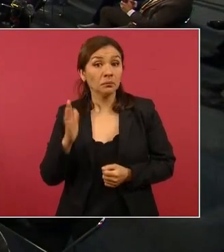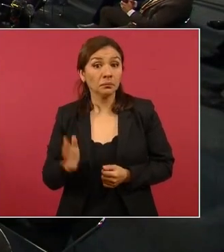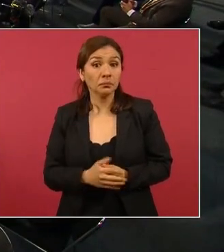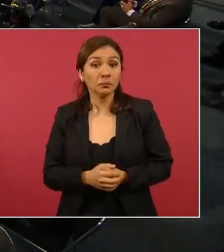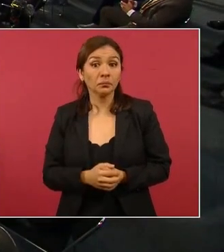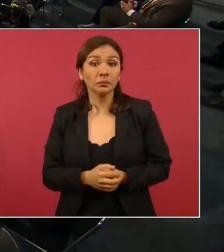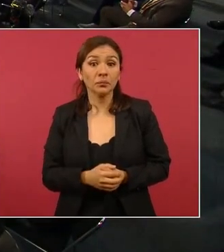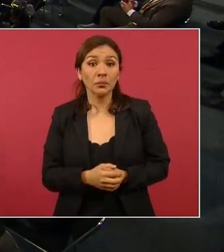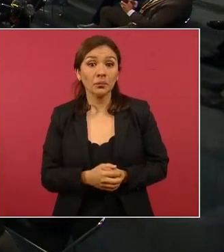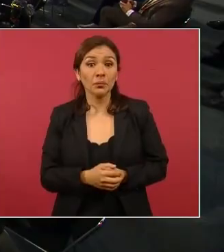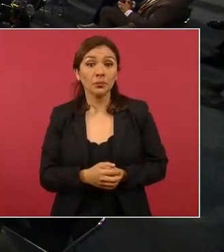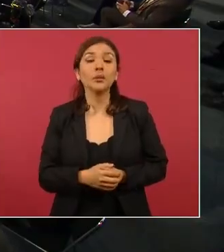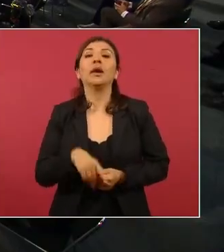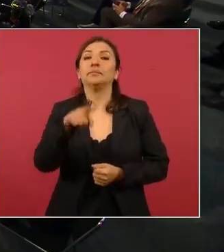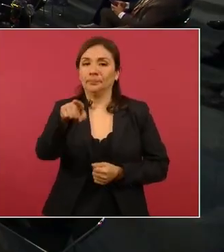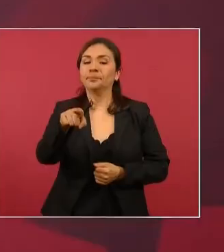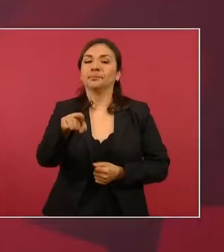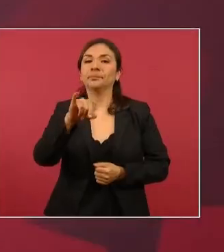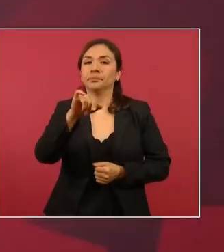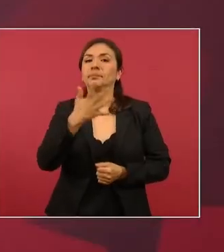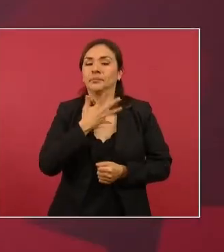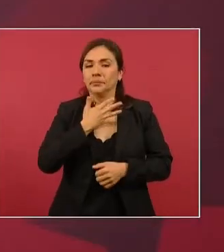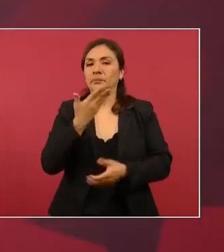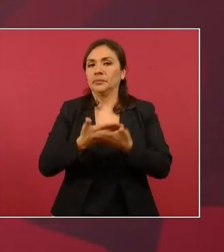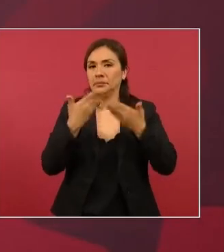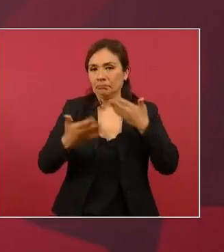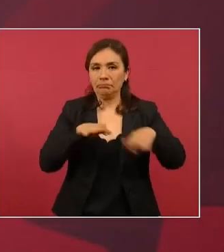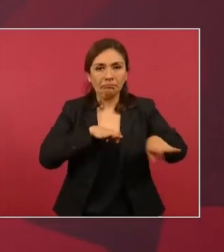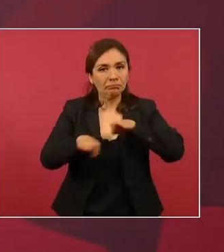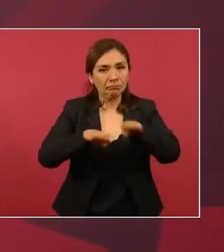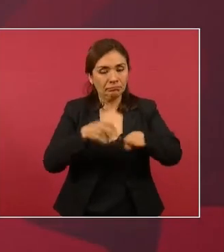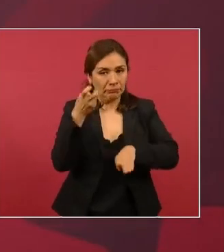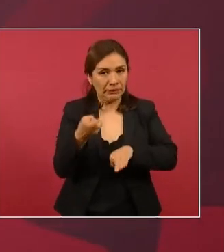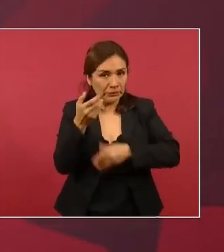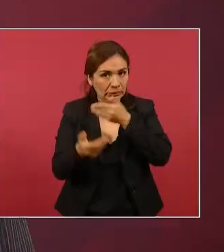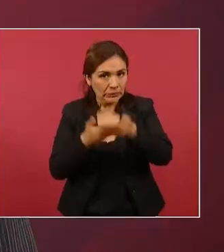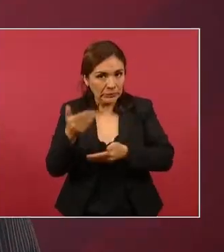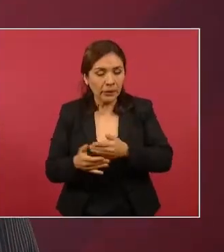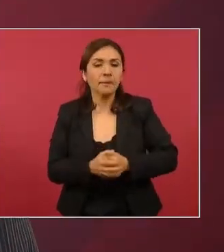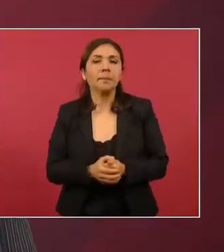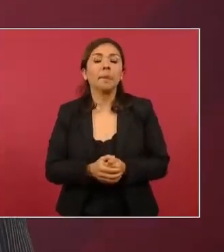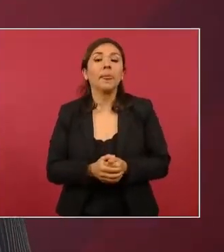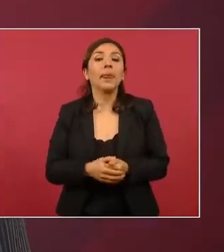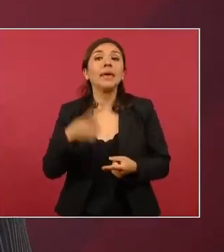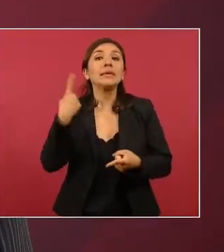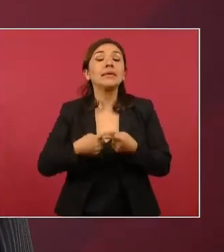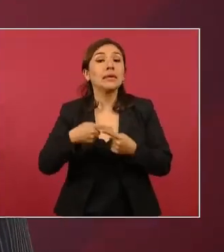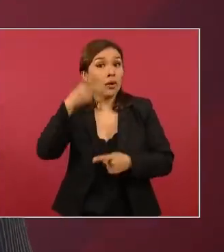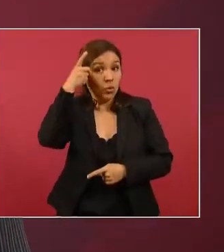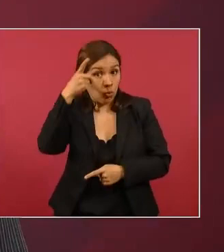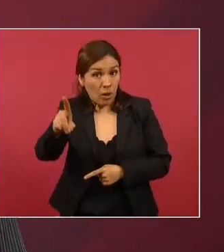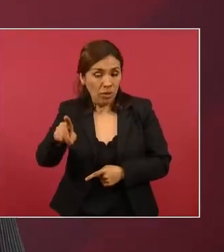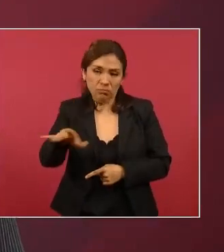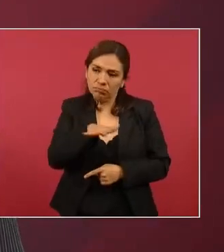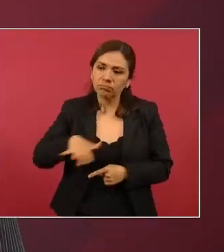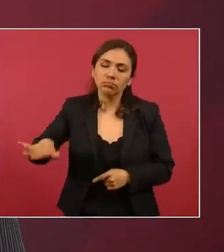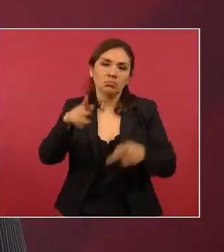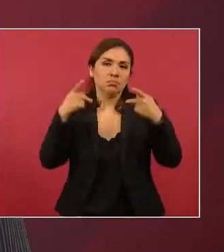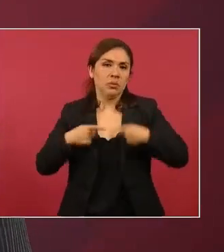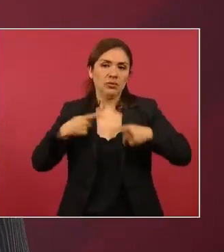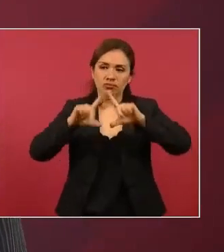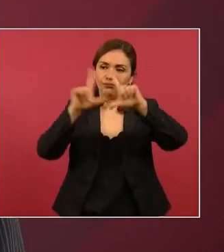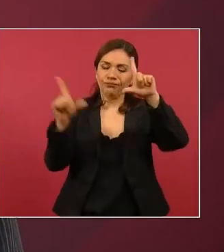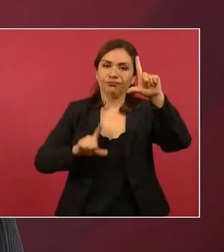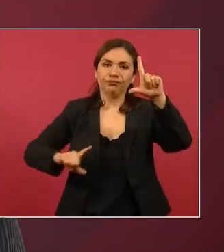Ah, se está trabajando en eso. La propiedad es de la nación, o